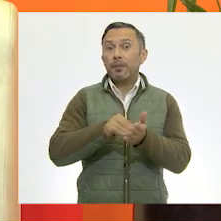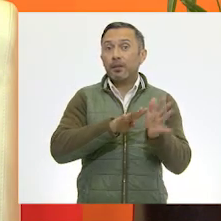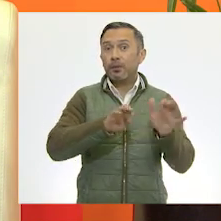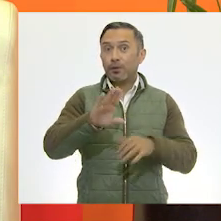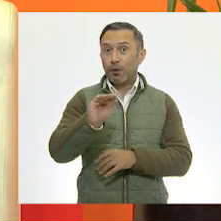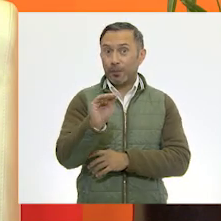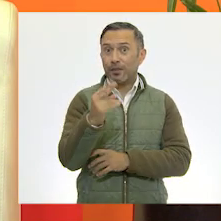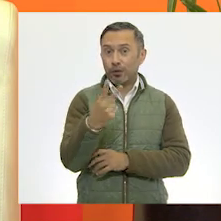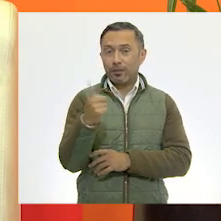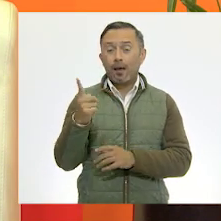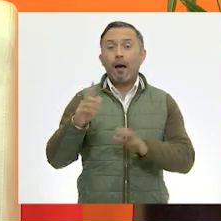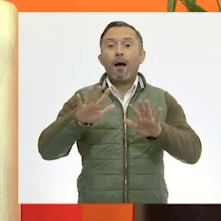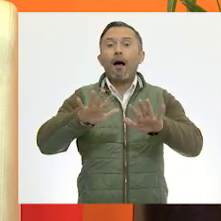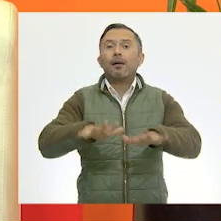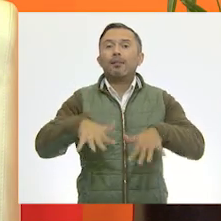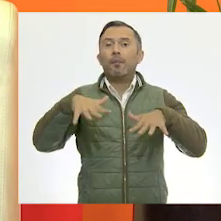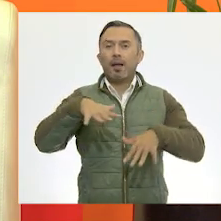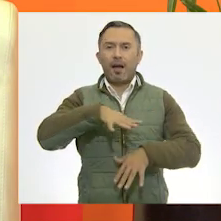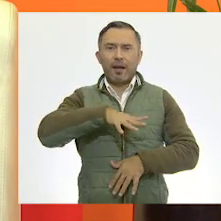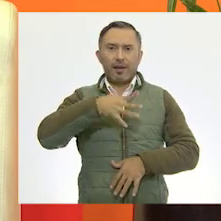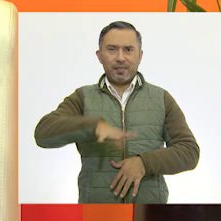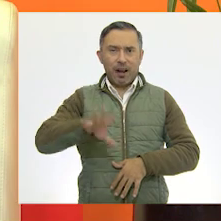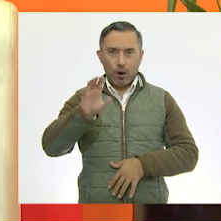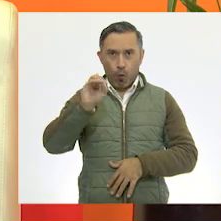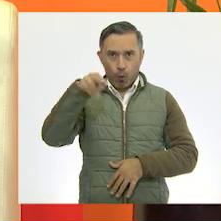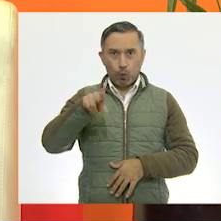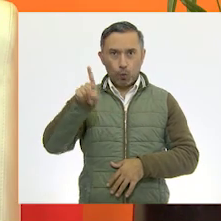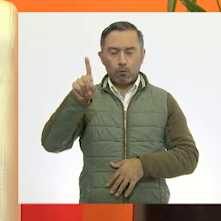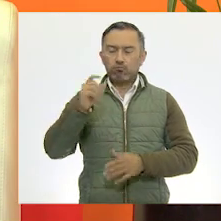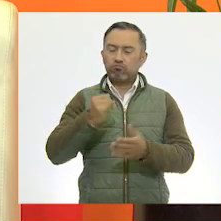por la Asamblea General de las Naciones Unidas con el